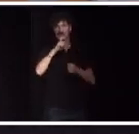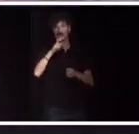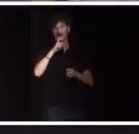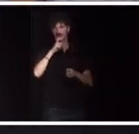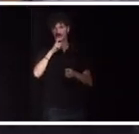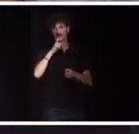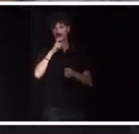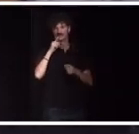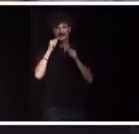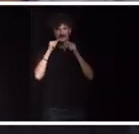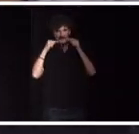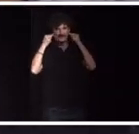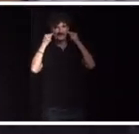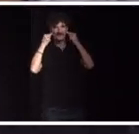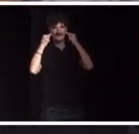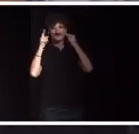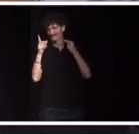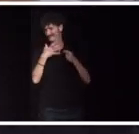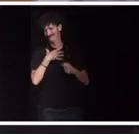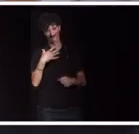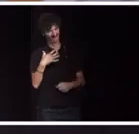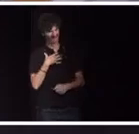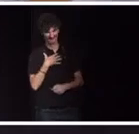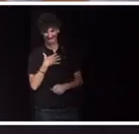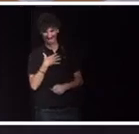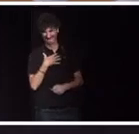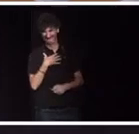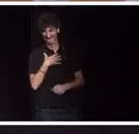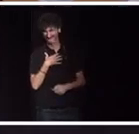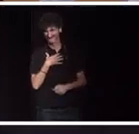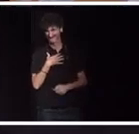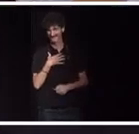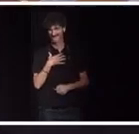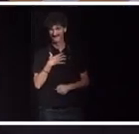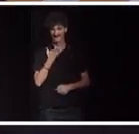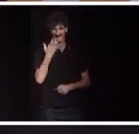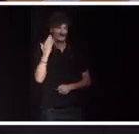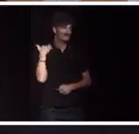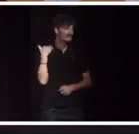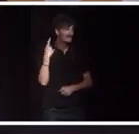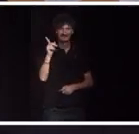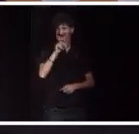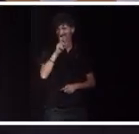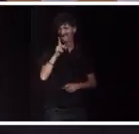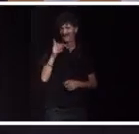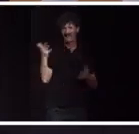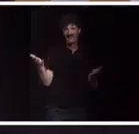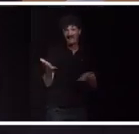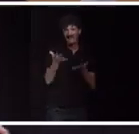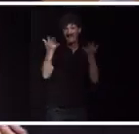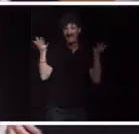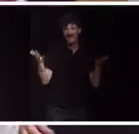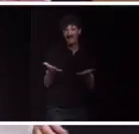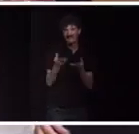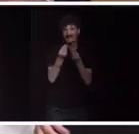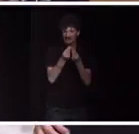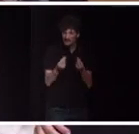las sonrisas, desde las palmaditas en las espaldas. Esto no va a servir de